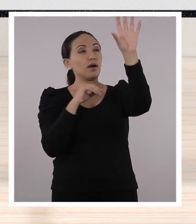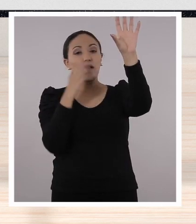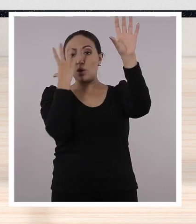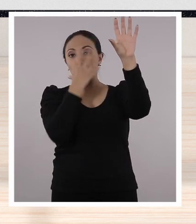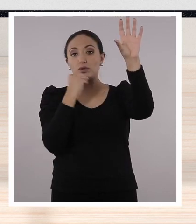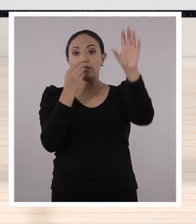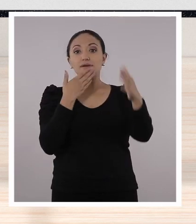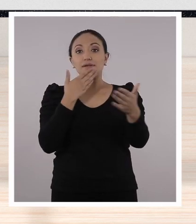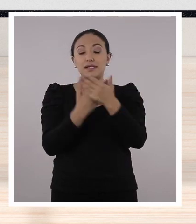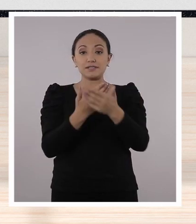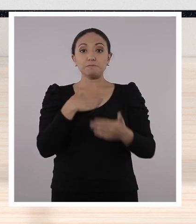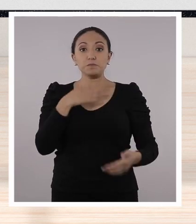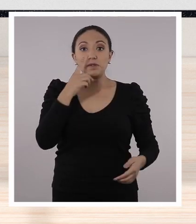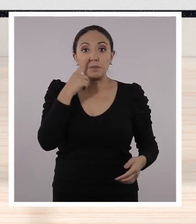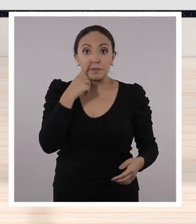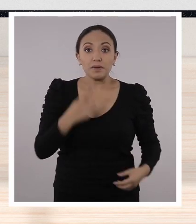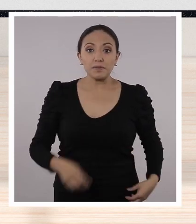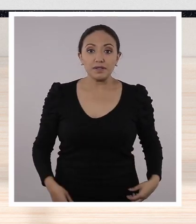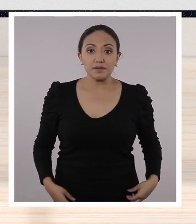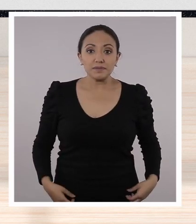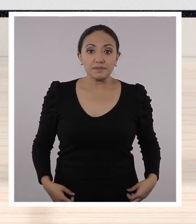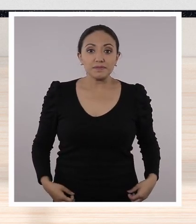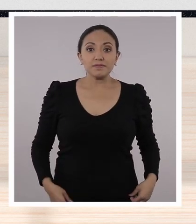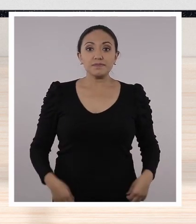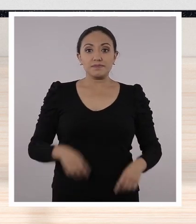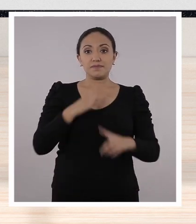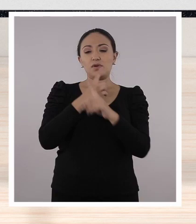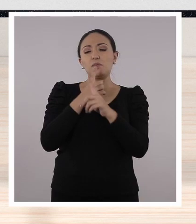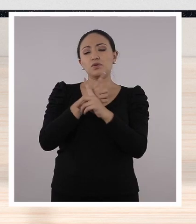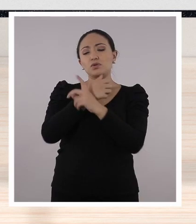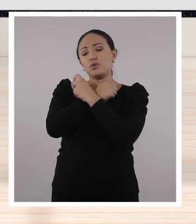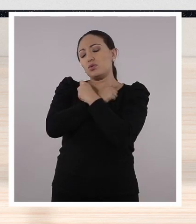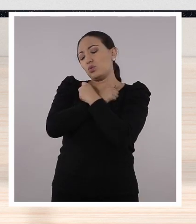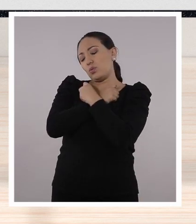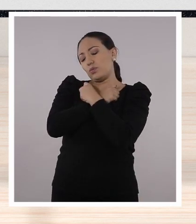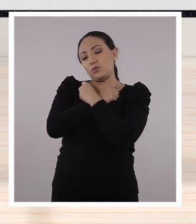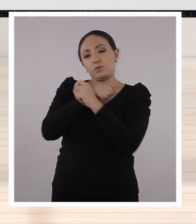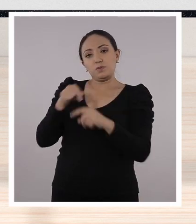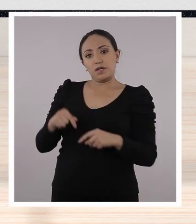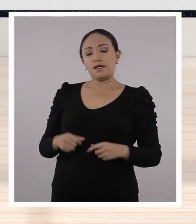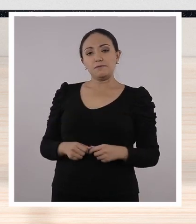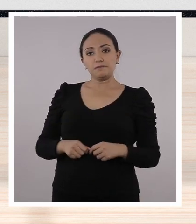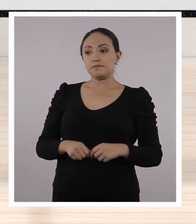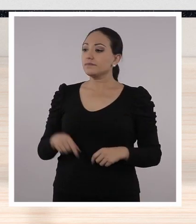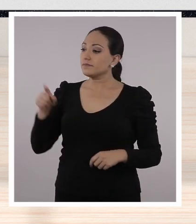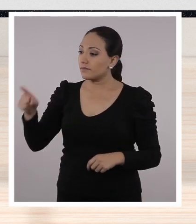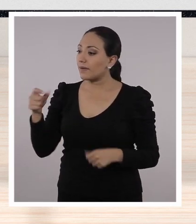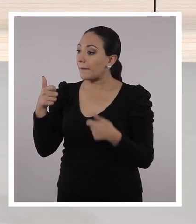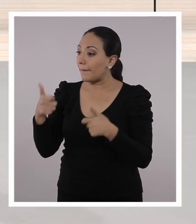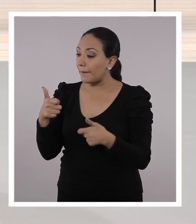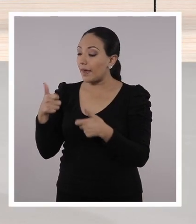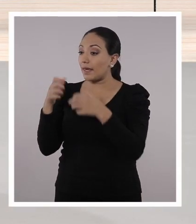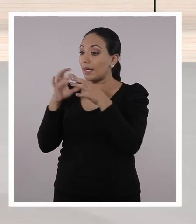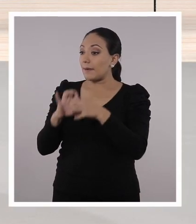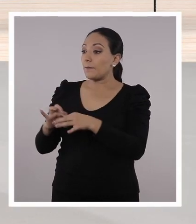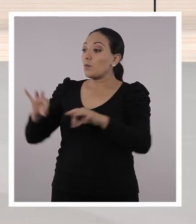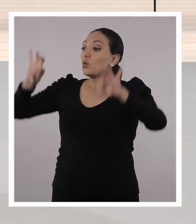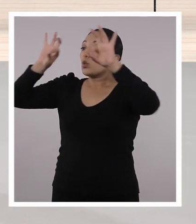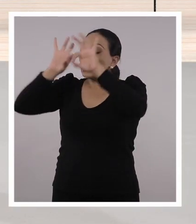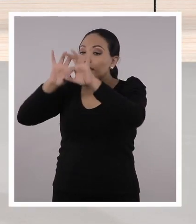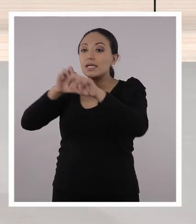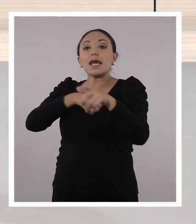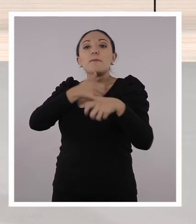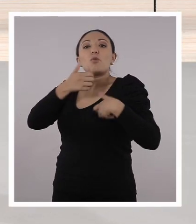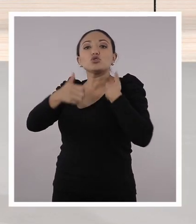fuera el primer día, gracias al Qué trabajo de bonita. mi papá. Y Sí. por eso yo le tengo tanto cariño a esto. Qué lindo. ¿Sabes qué, Nelly? Me encanta que tú tienes